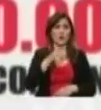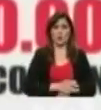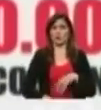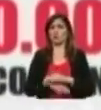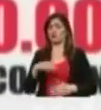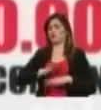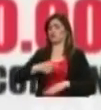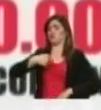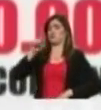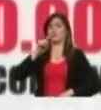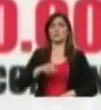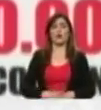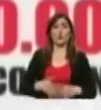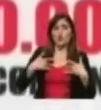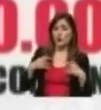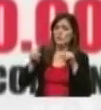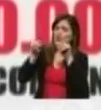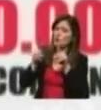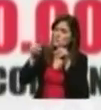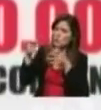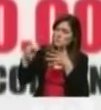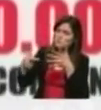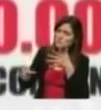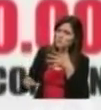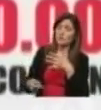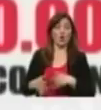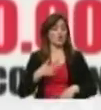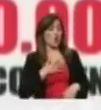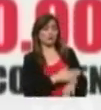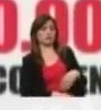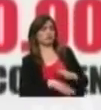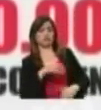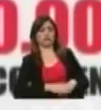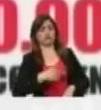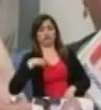interrogué con todos los detalles del caso y él me sostuvo que es inocente.